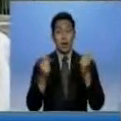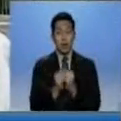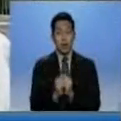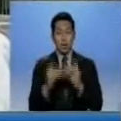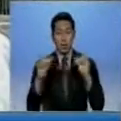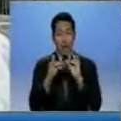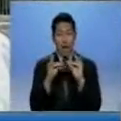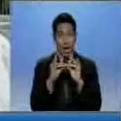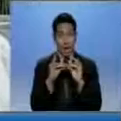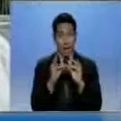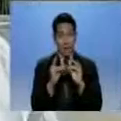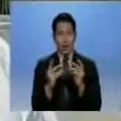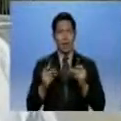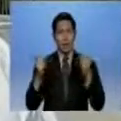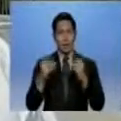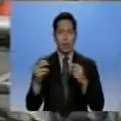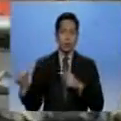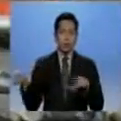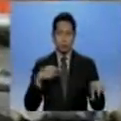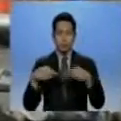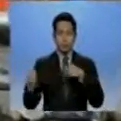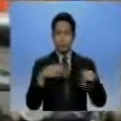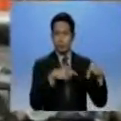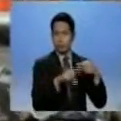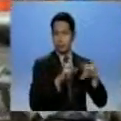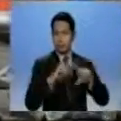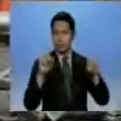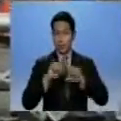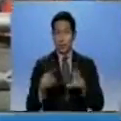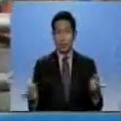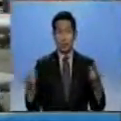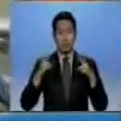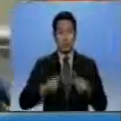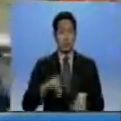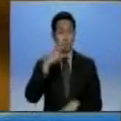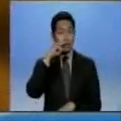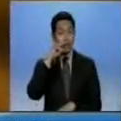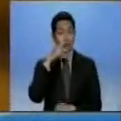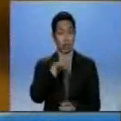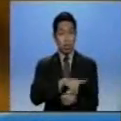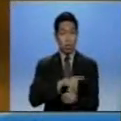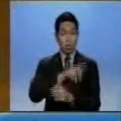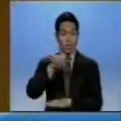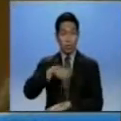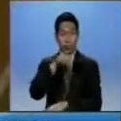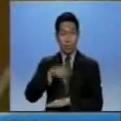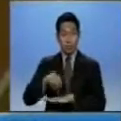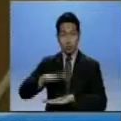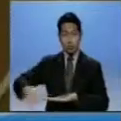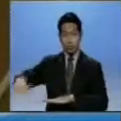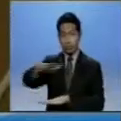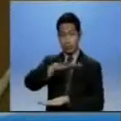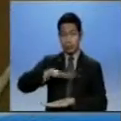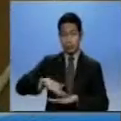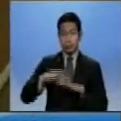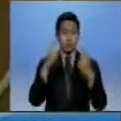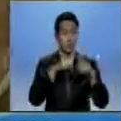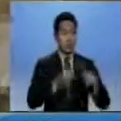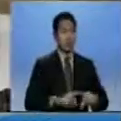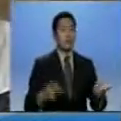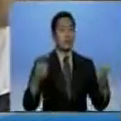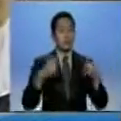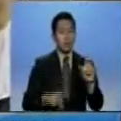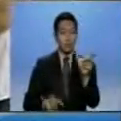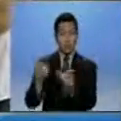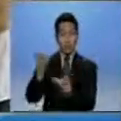giro de cama para disminuir la estancia hospitalaria. Construir la unidad de pediatría, disminuir las derivaciones y dar un trato más